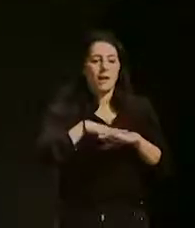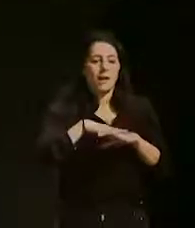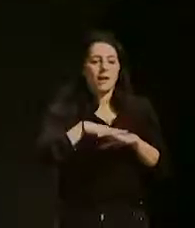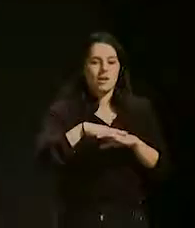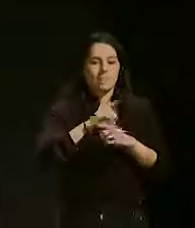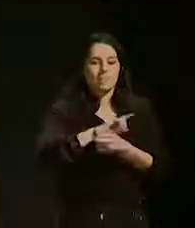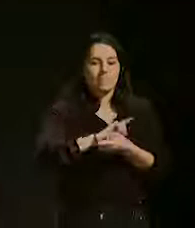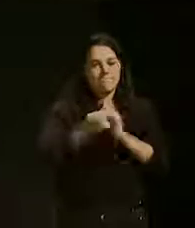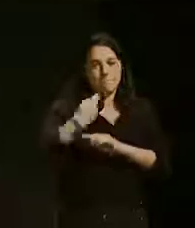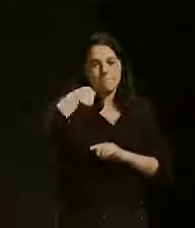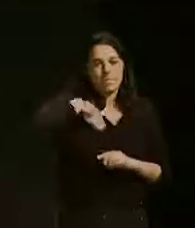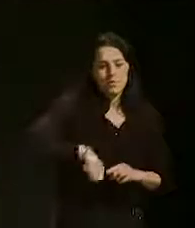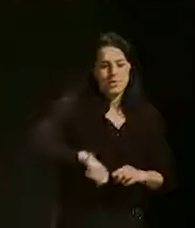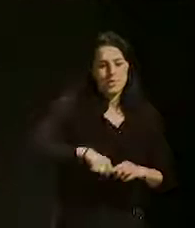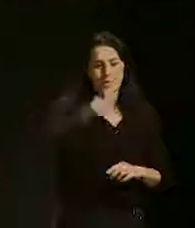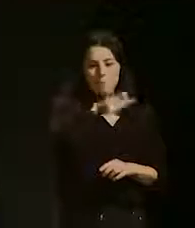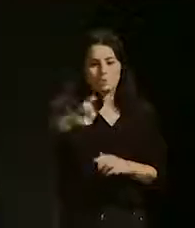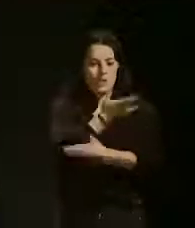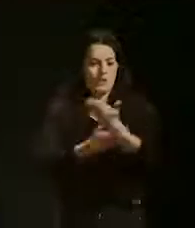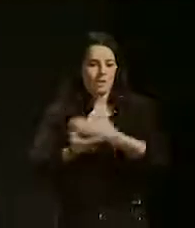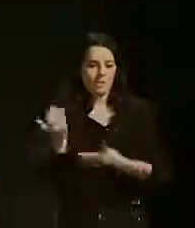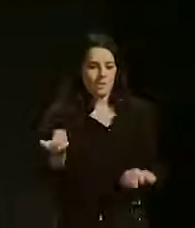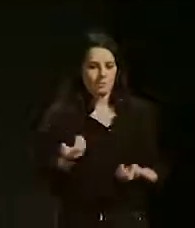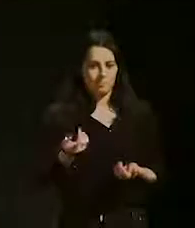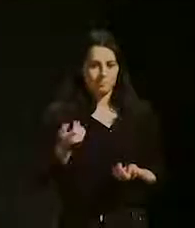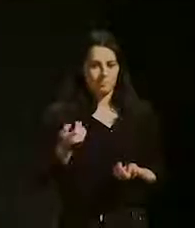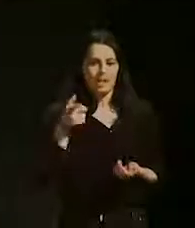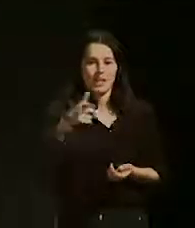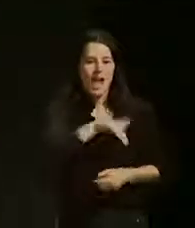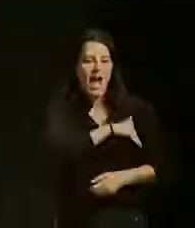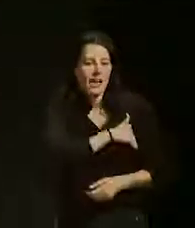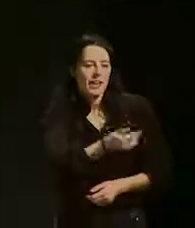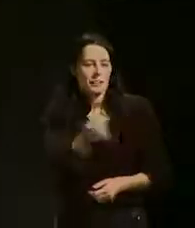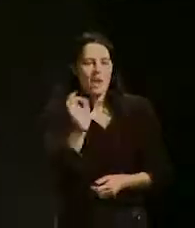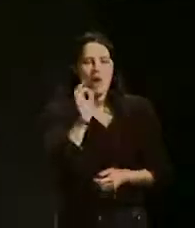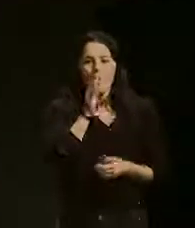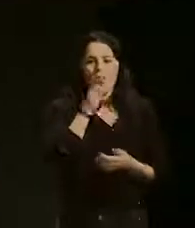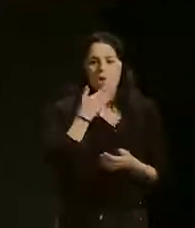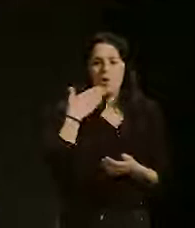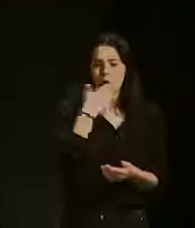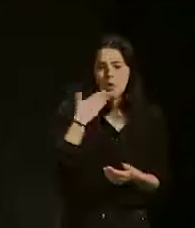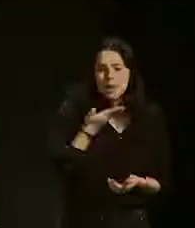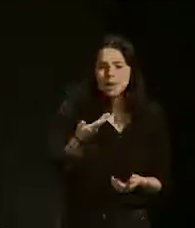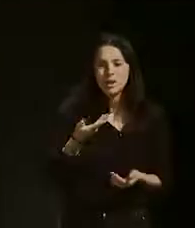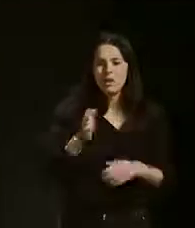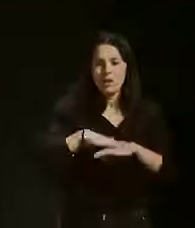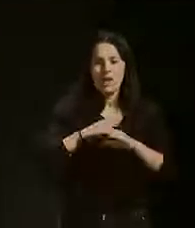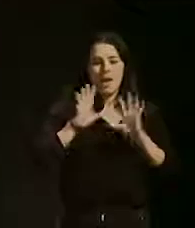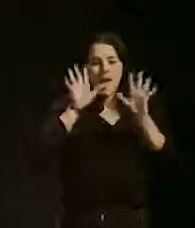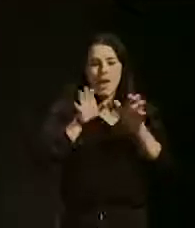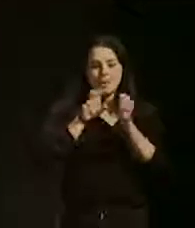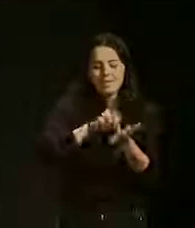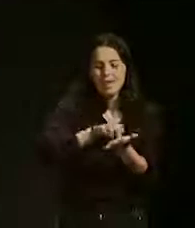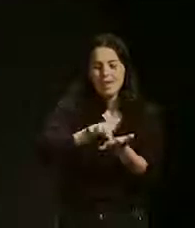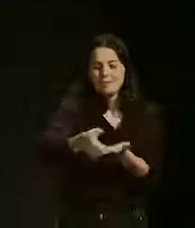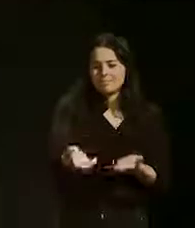por persona con discapacidad. No está nada como academia donde tú puedes andar o cosas así. Y